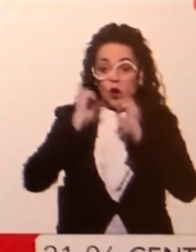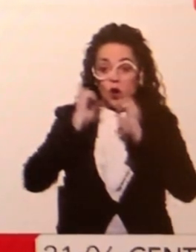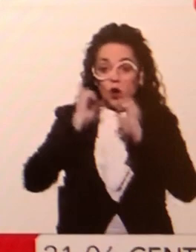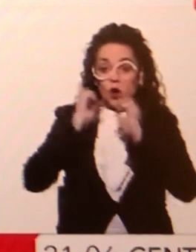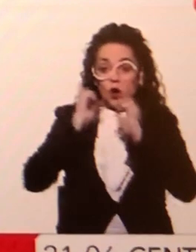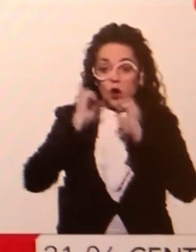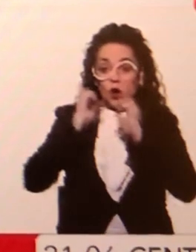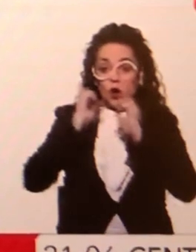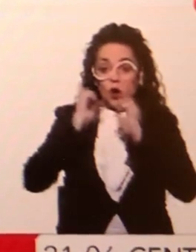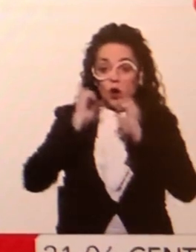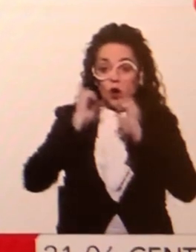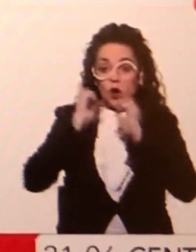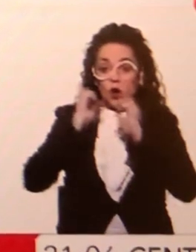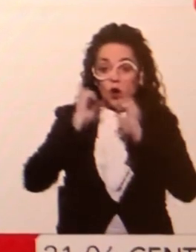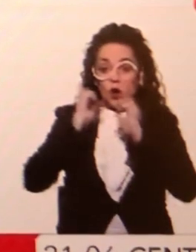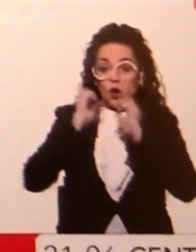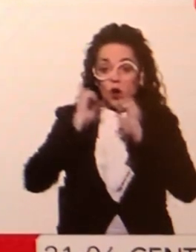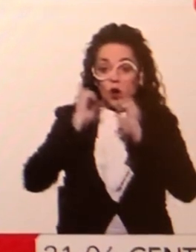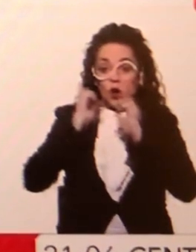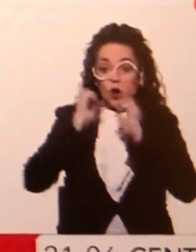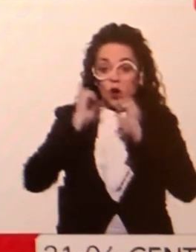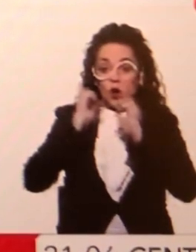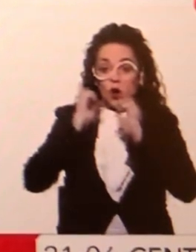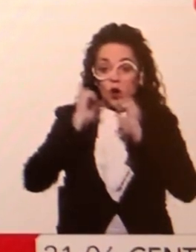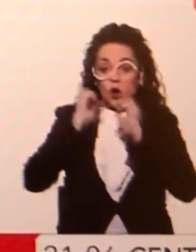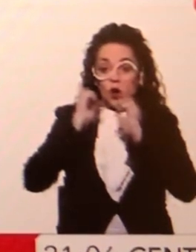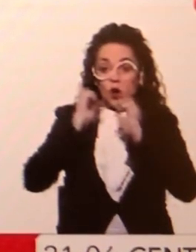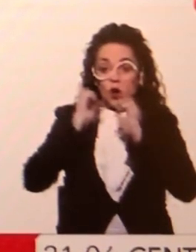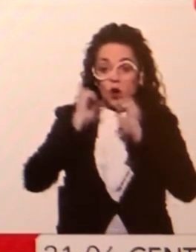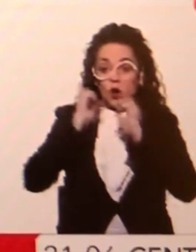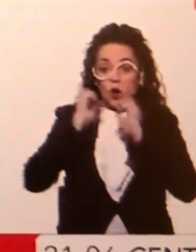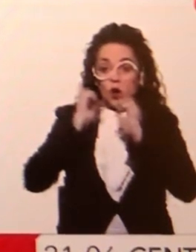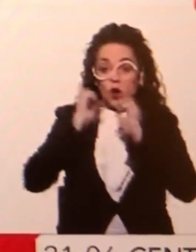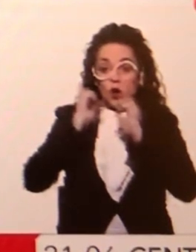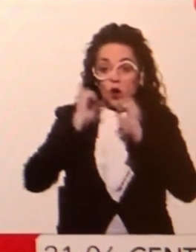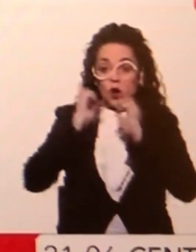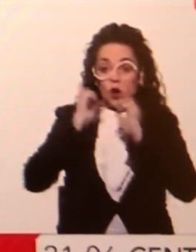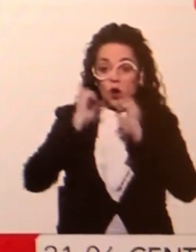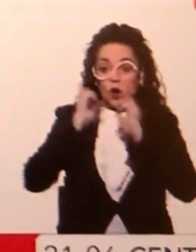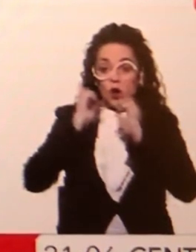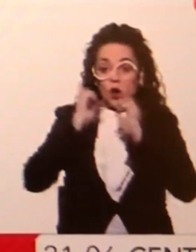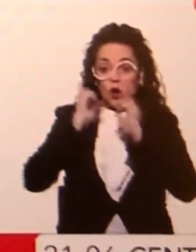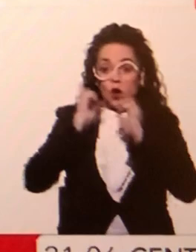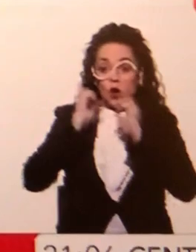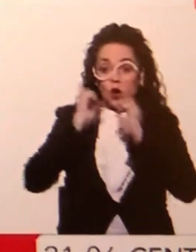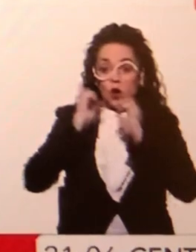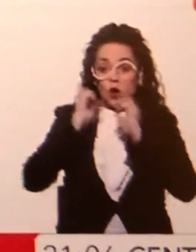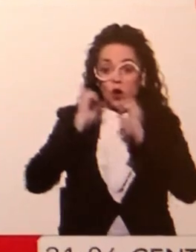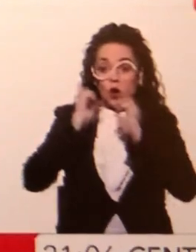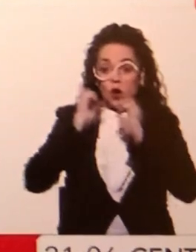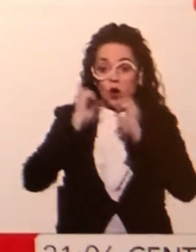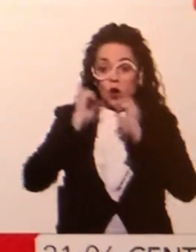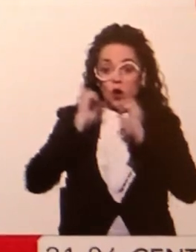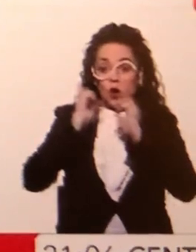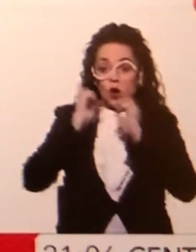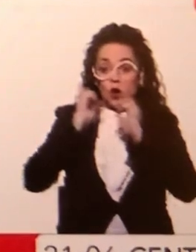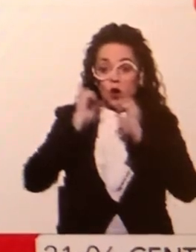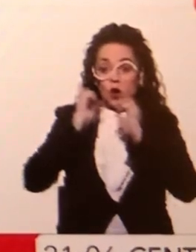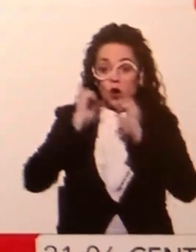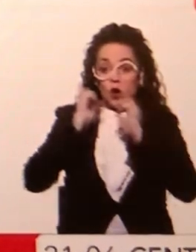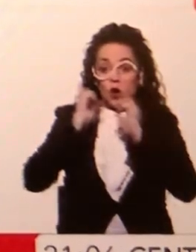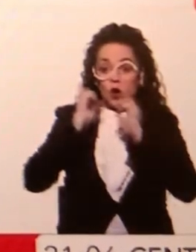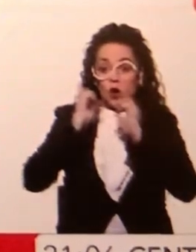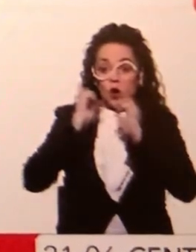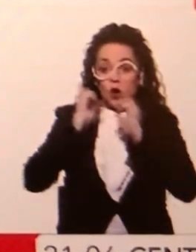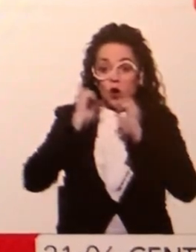civil que se manifiestan y que utilizan como alternativa el bloqueo de alguna puerta la toma de algún